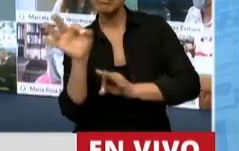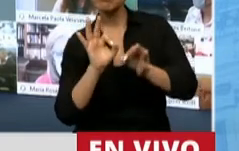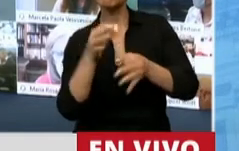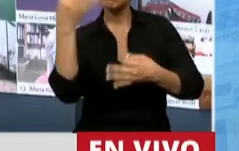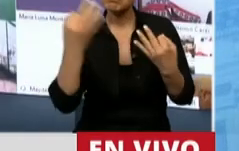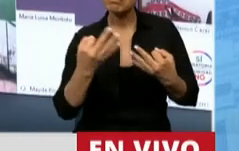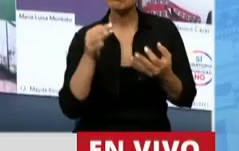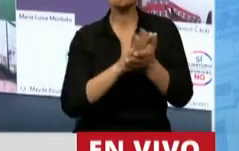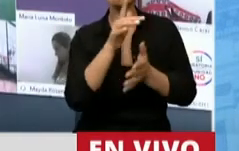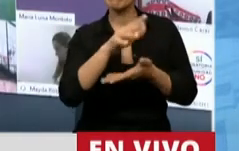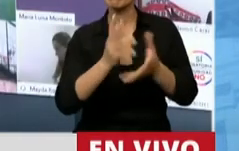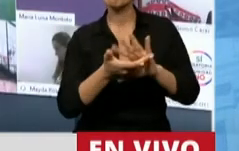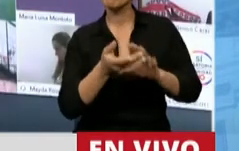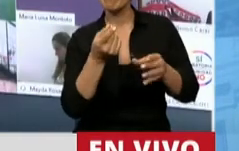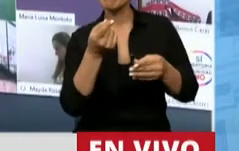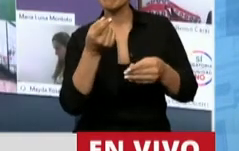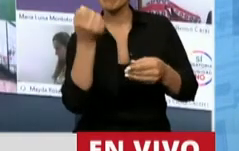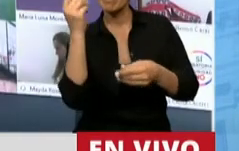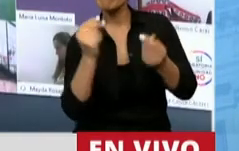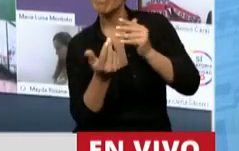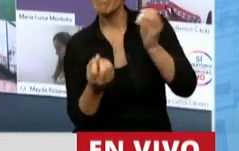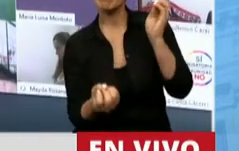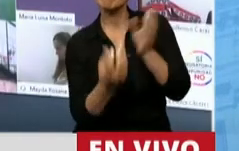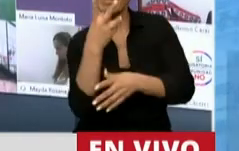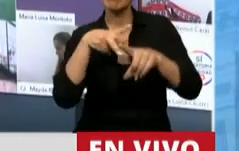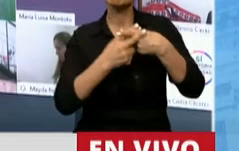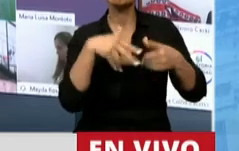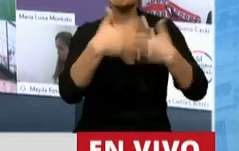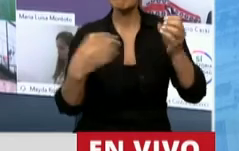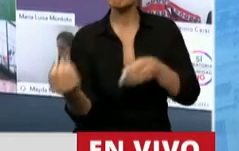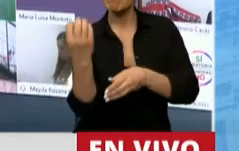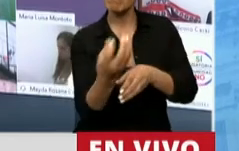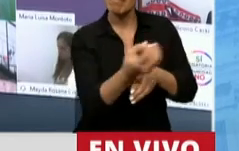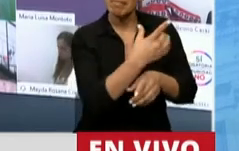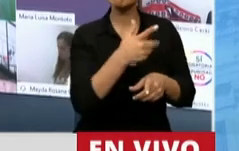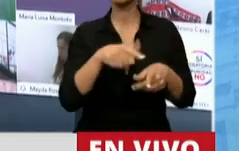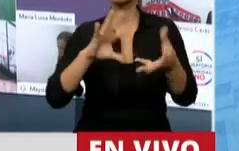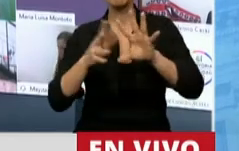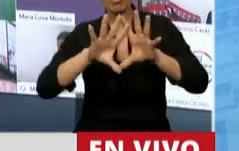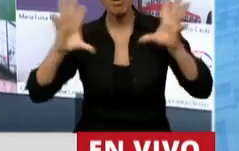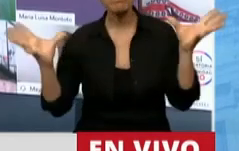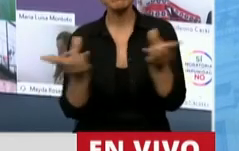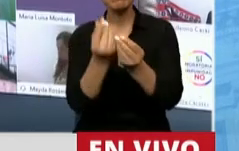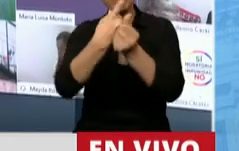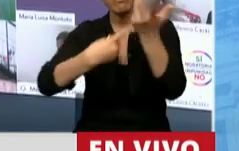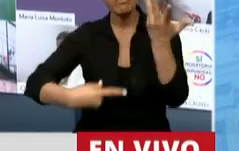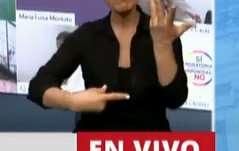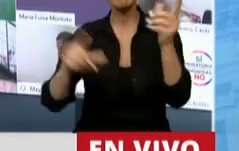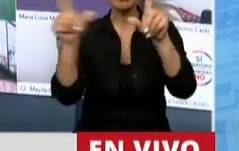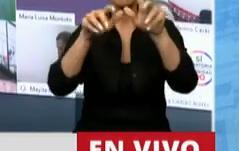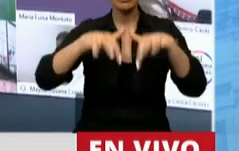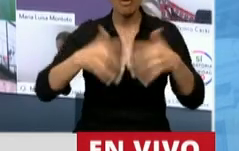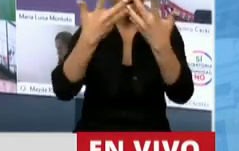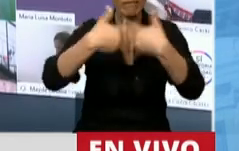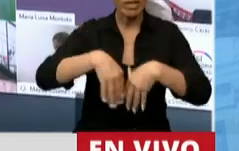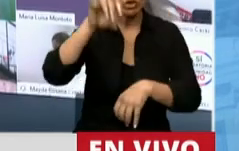es la de economía del conocimiento, es un conjunto de complejos, no solo de software y